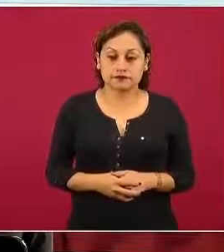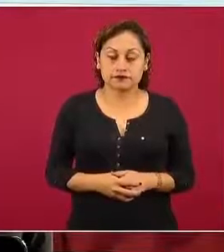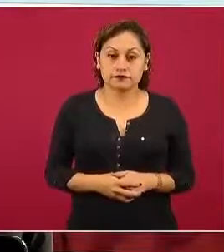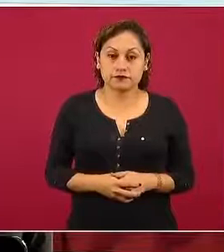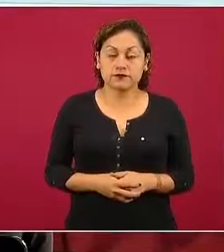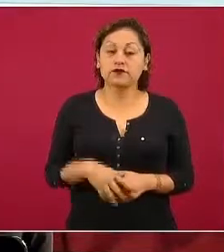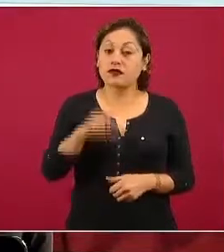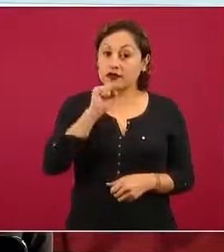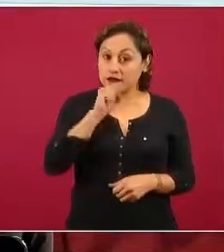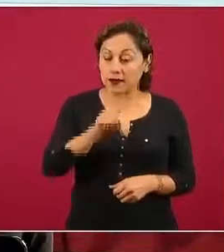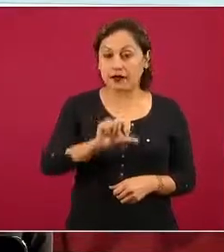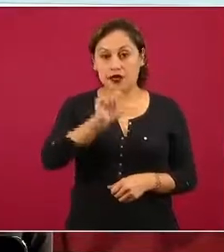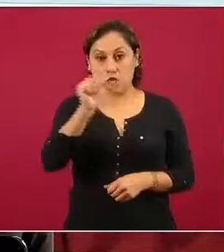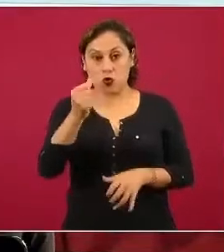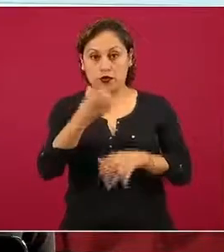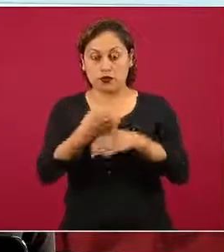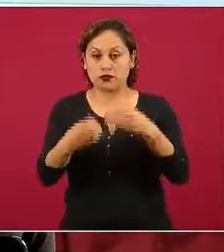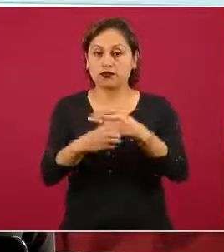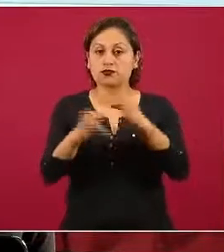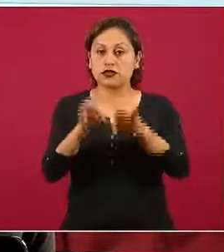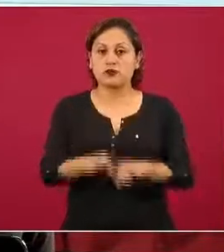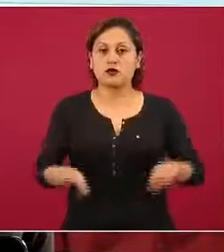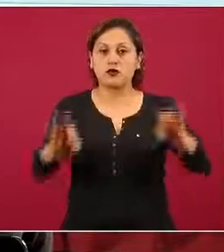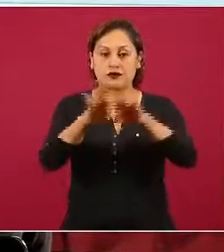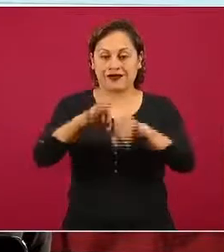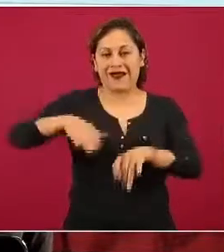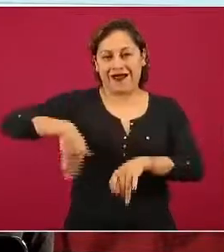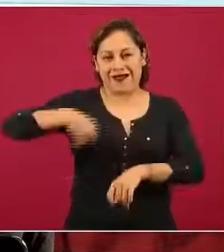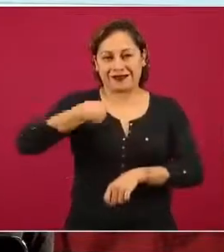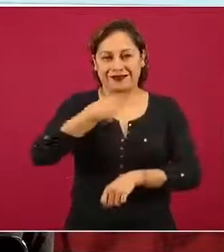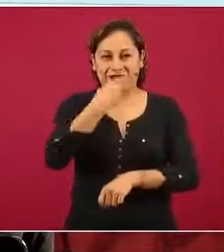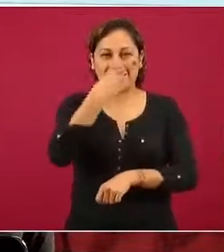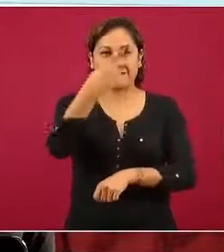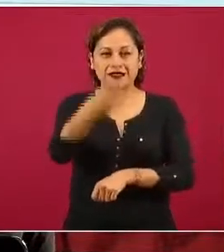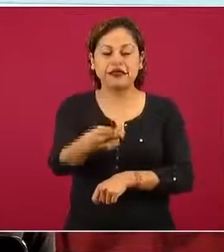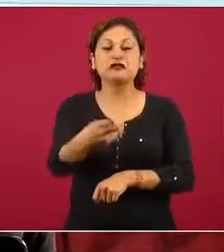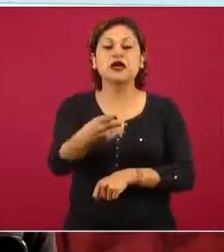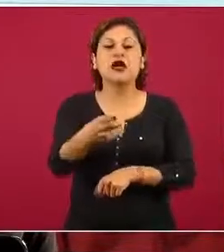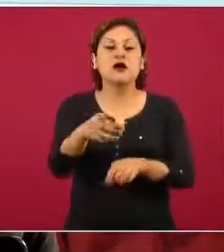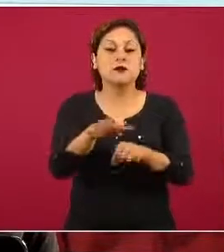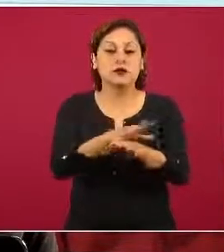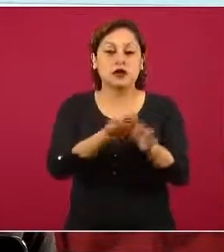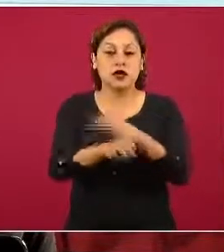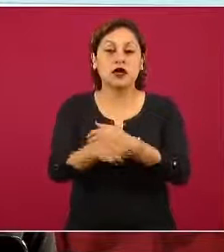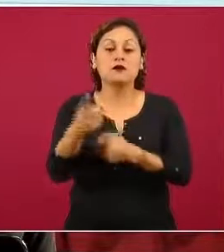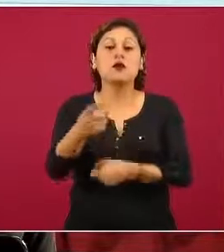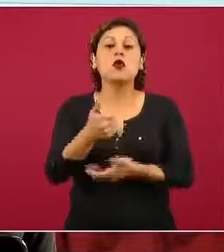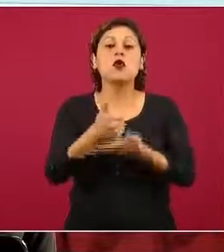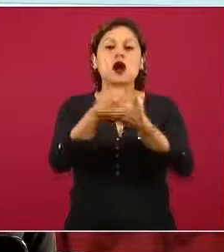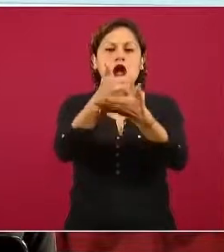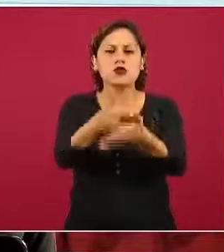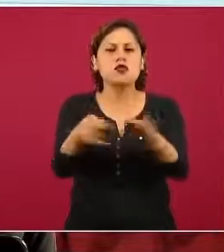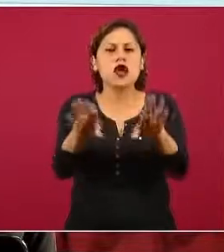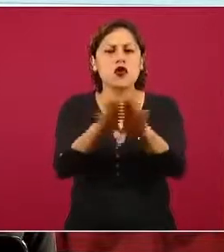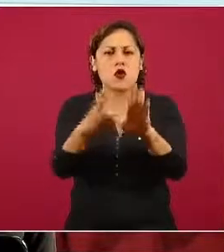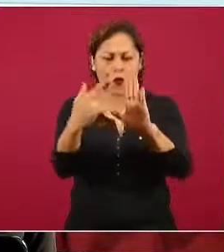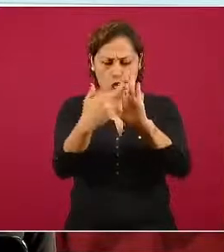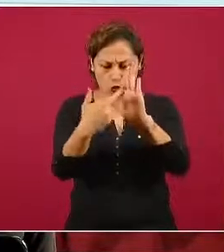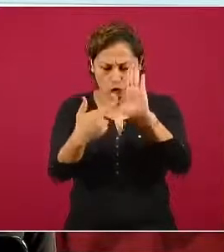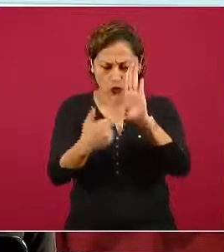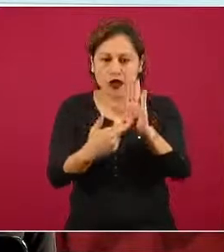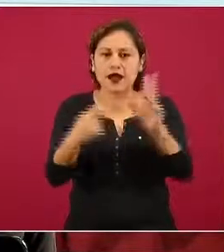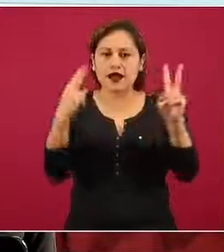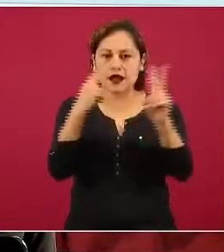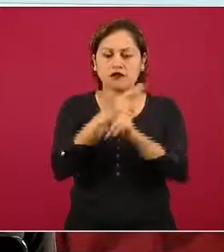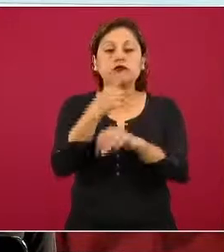También importante, ¿no? Comentábamos utilizar la etiqueta respiratoria, es decir, tengo que